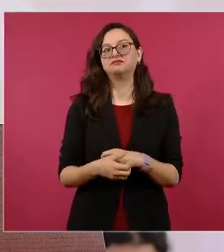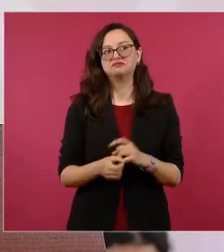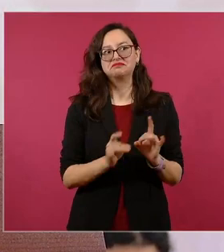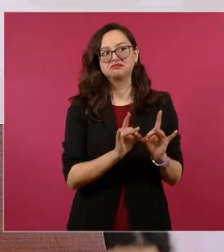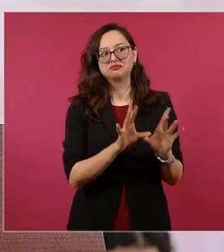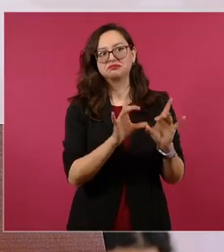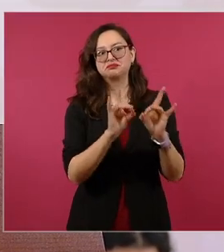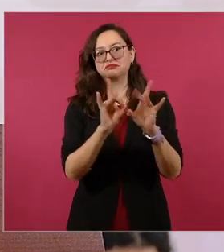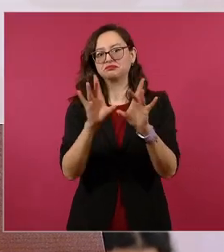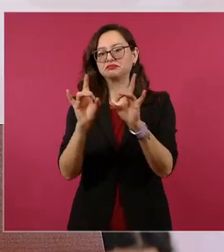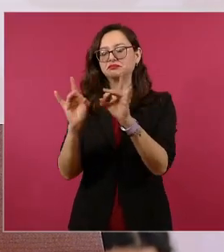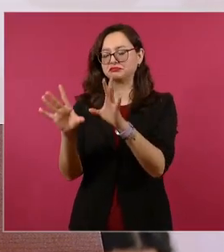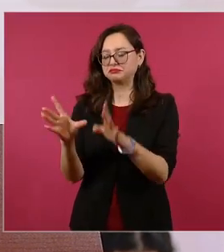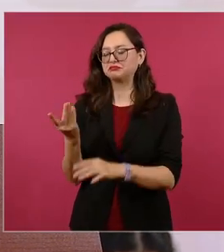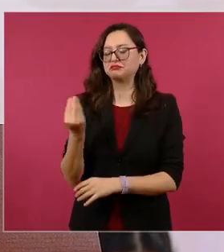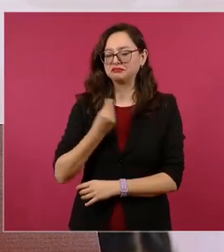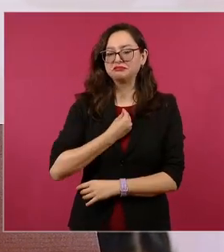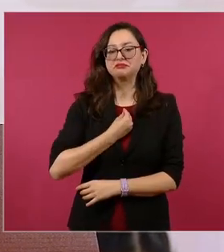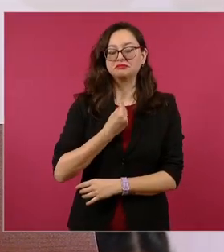enfrentado.